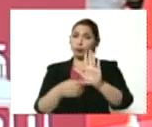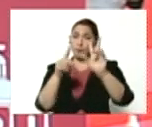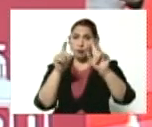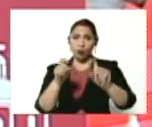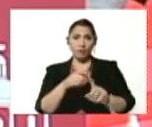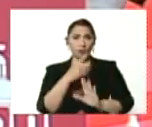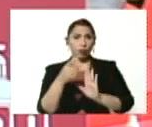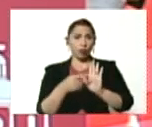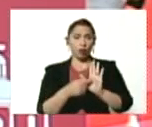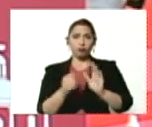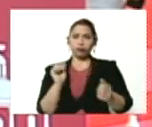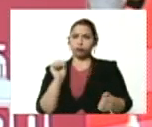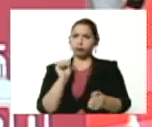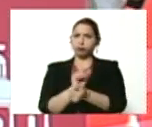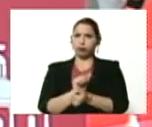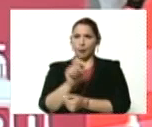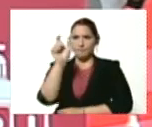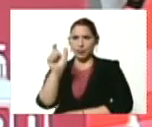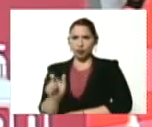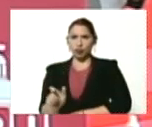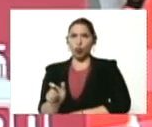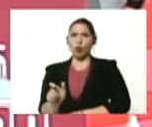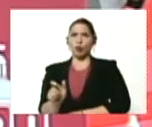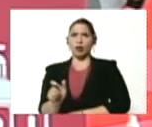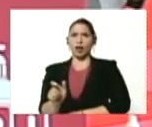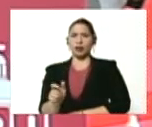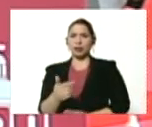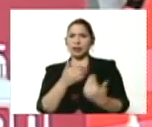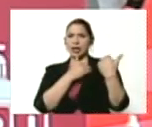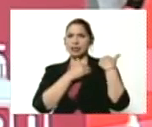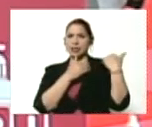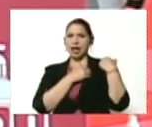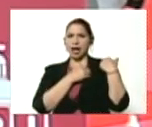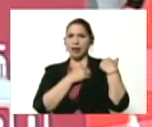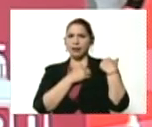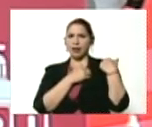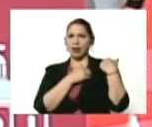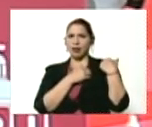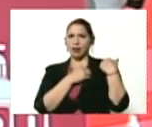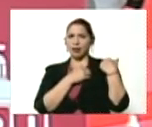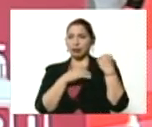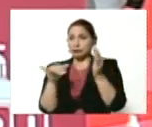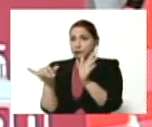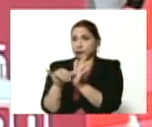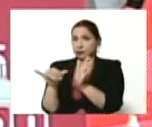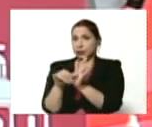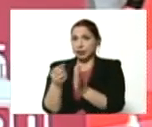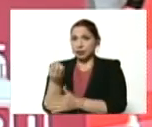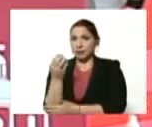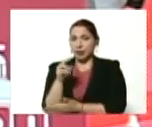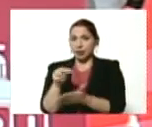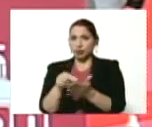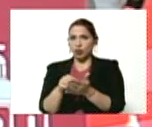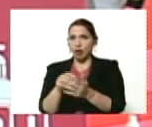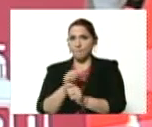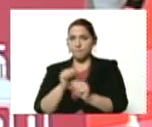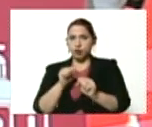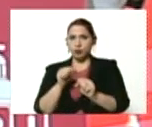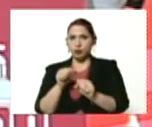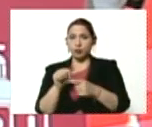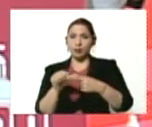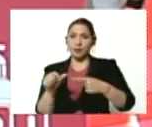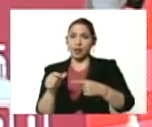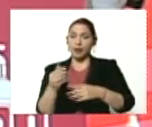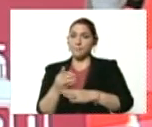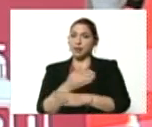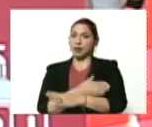Fue capturado la persona que iba a colocar los aparatos explosivos en medio de una sesión de la Asamblea Nacional la semana